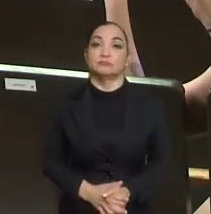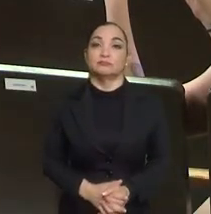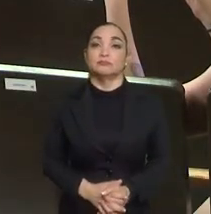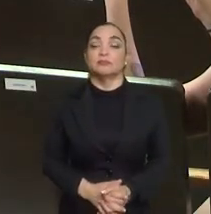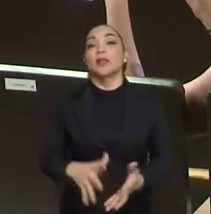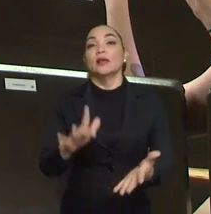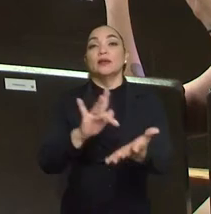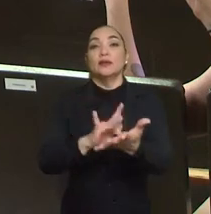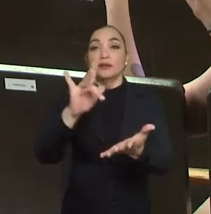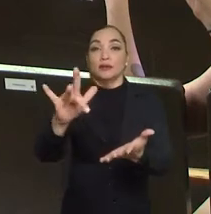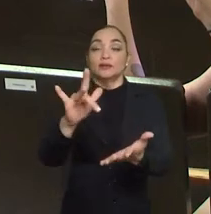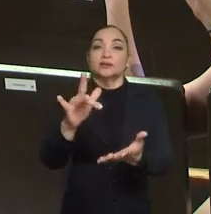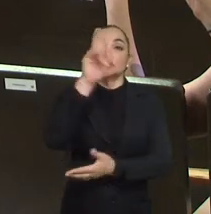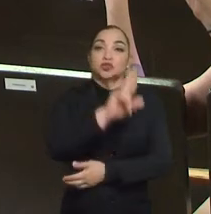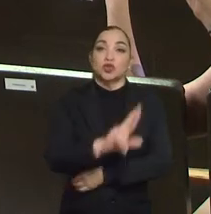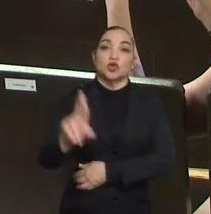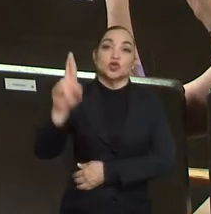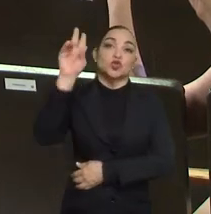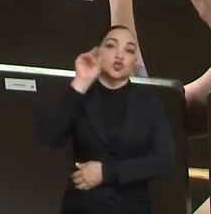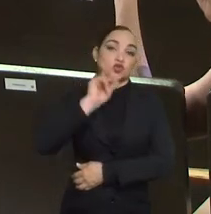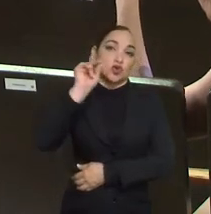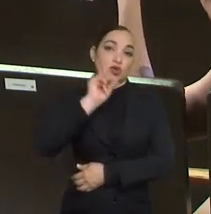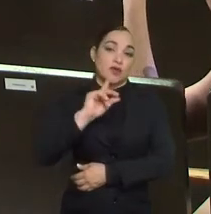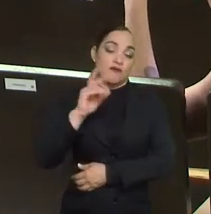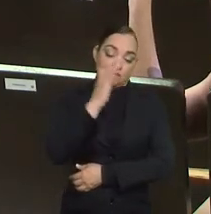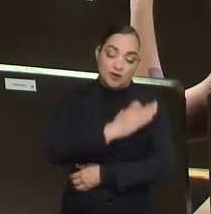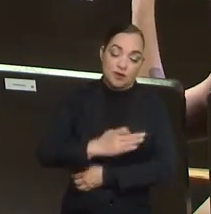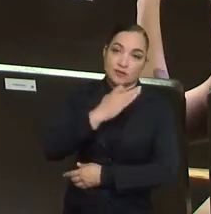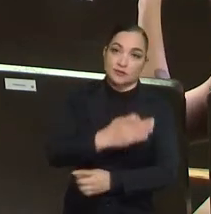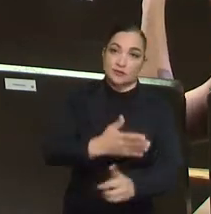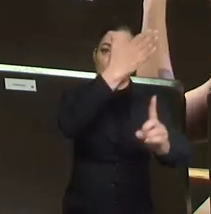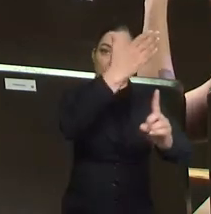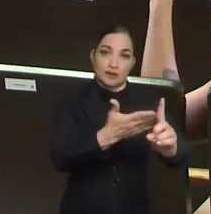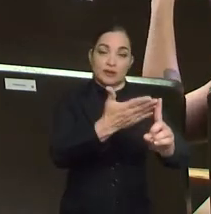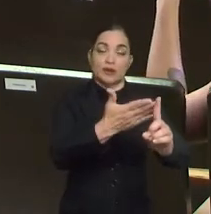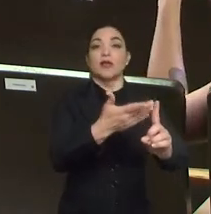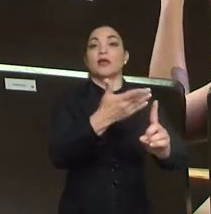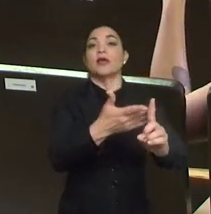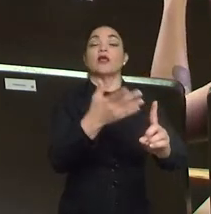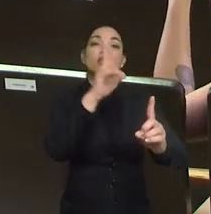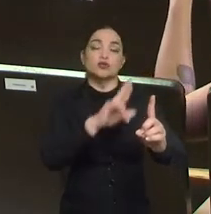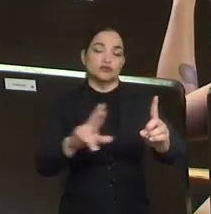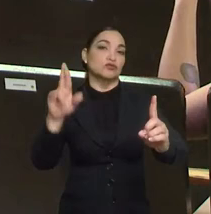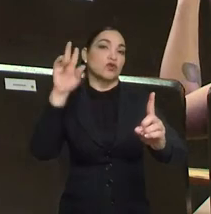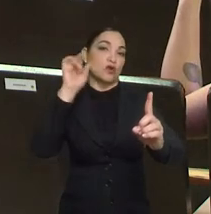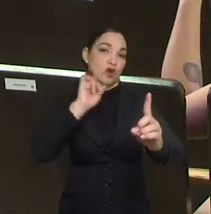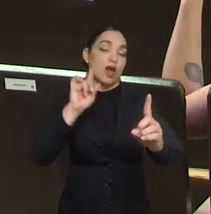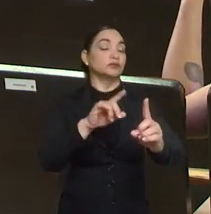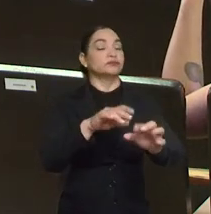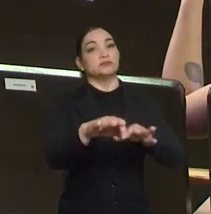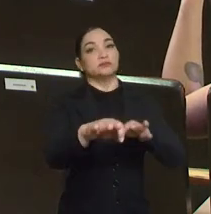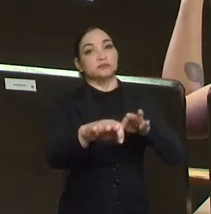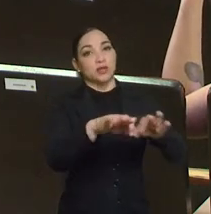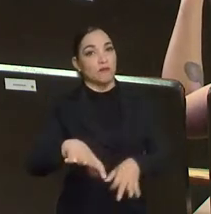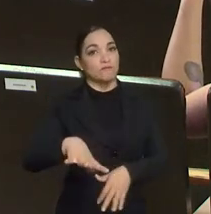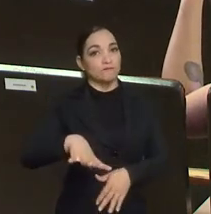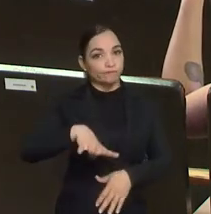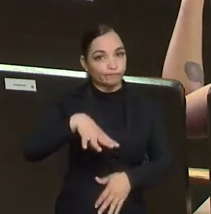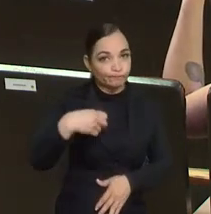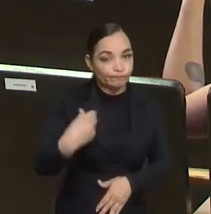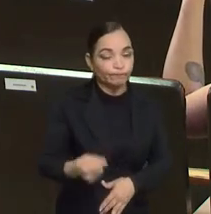Gracias, doctora, y felicitarle a la doctora porque hicieron un trabajo muy intenso en la semana, propiamente